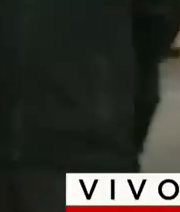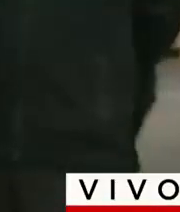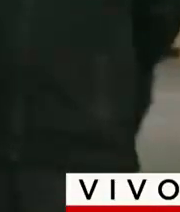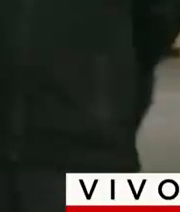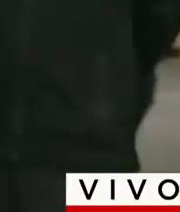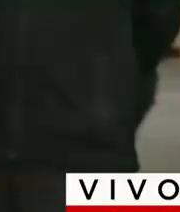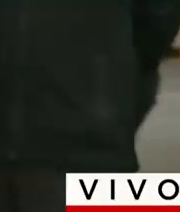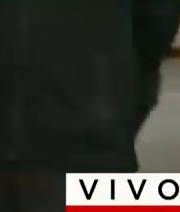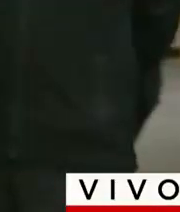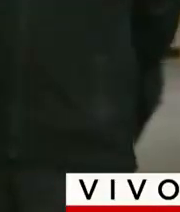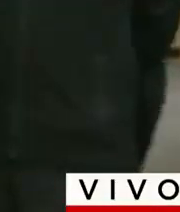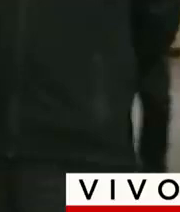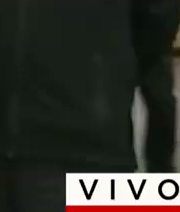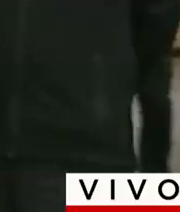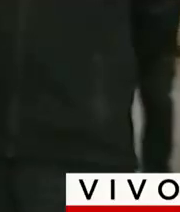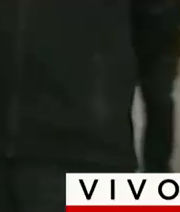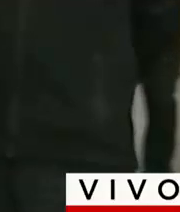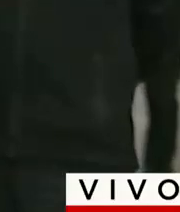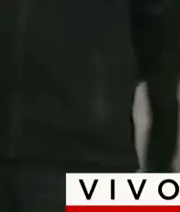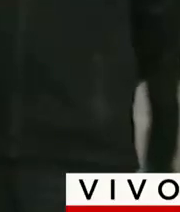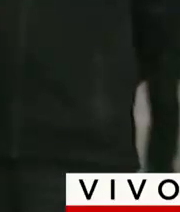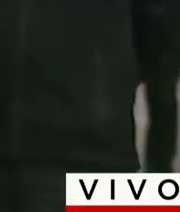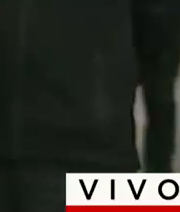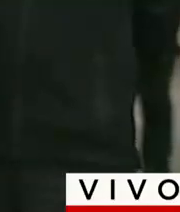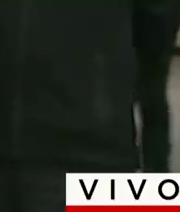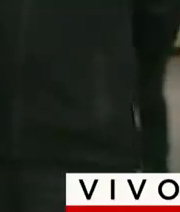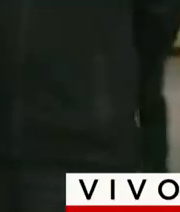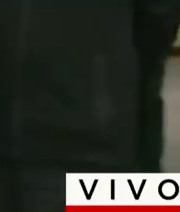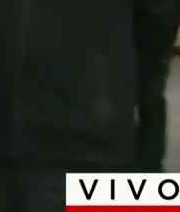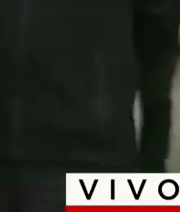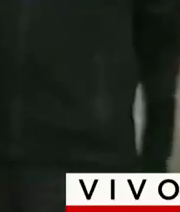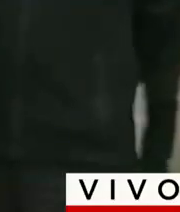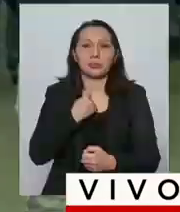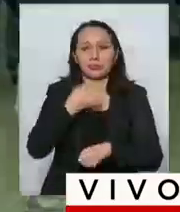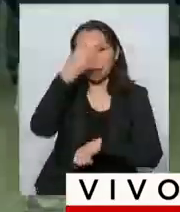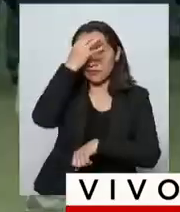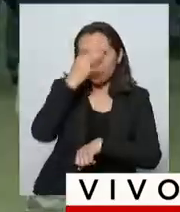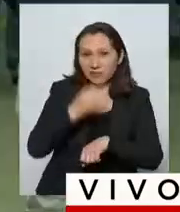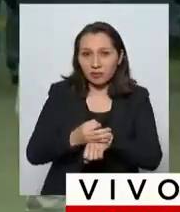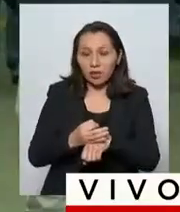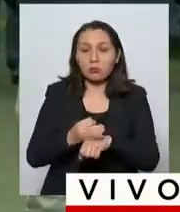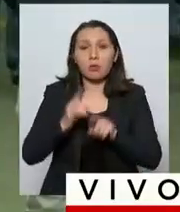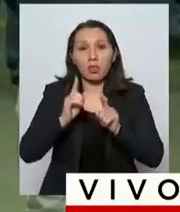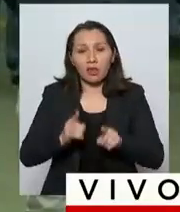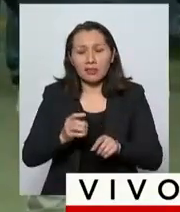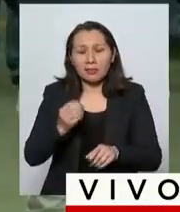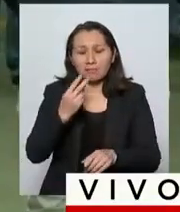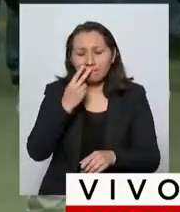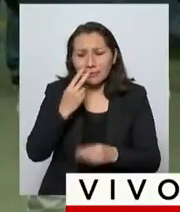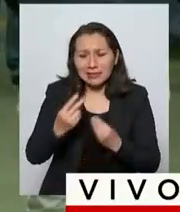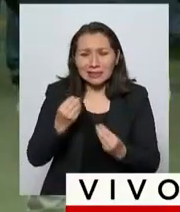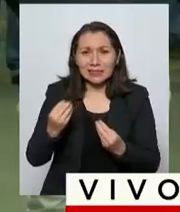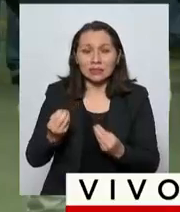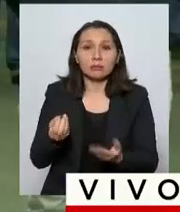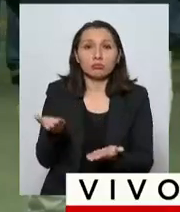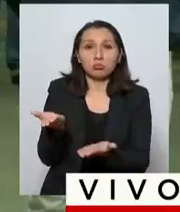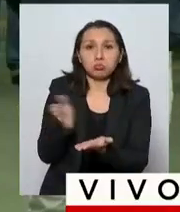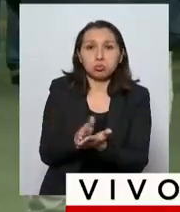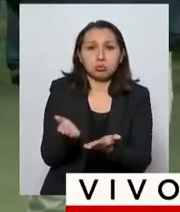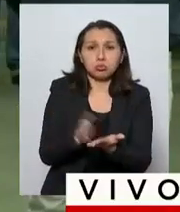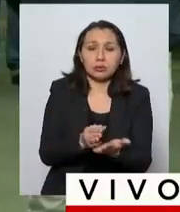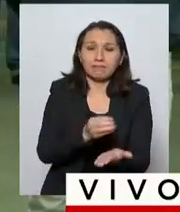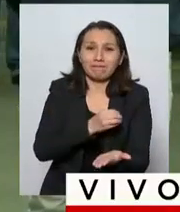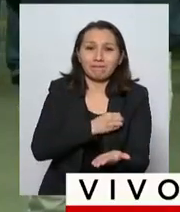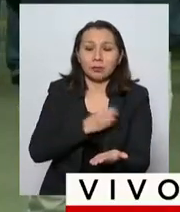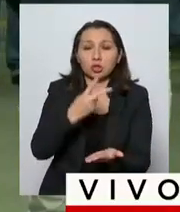4,2 millones de personas que se han contagiado y hemos debido lamentar la muerte de